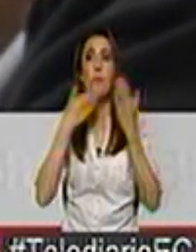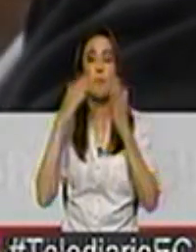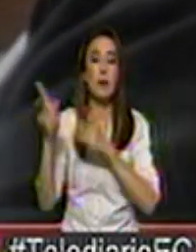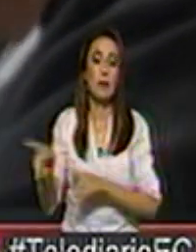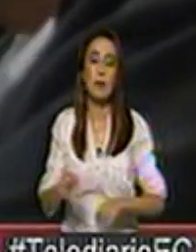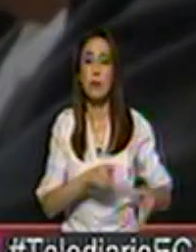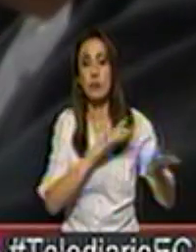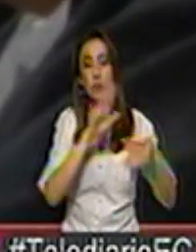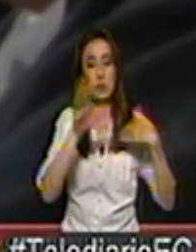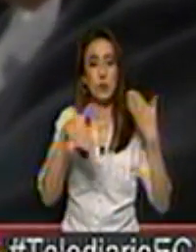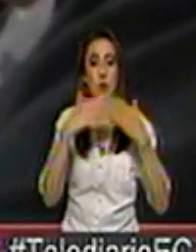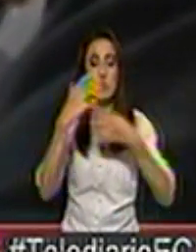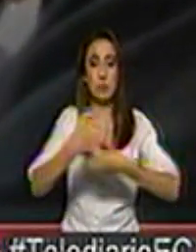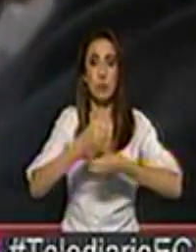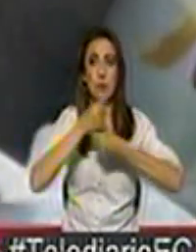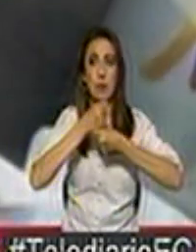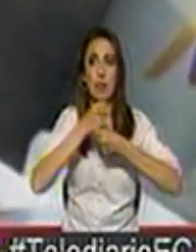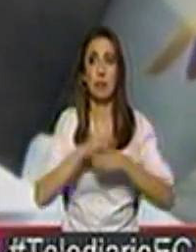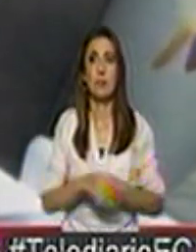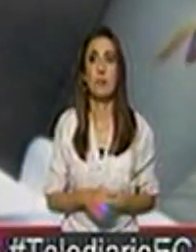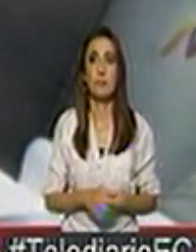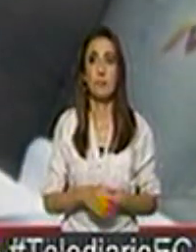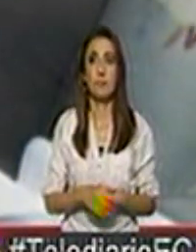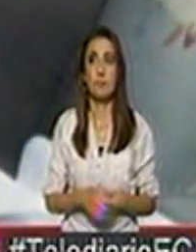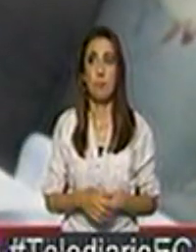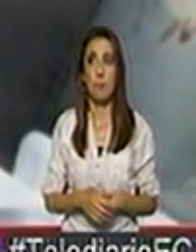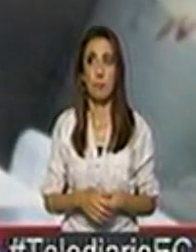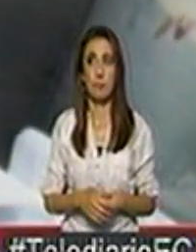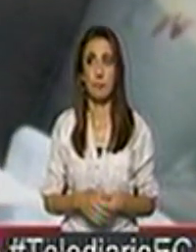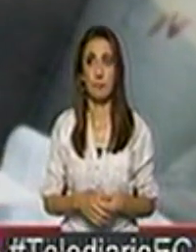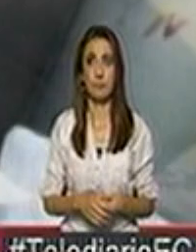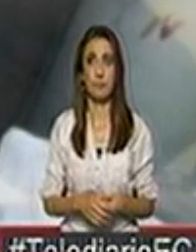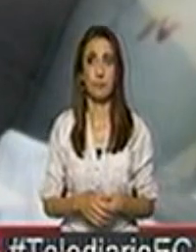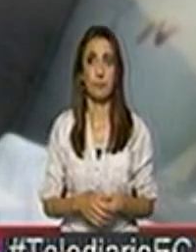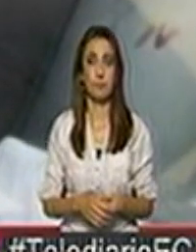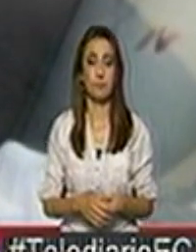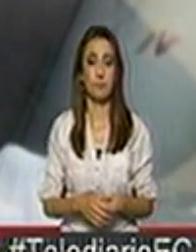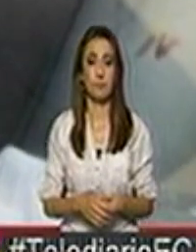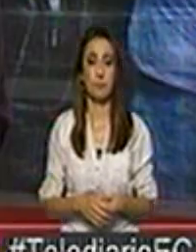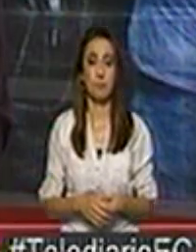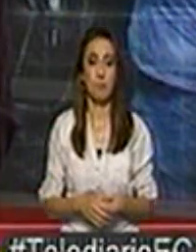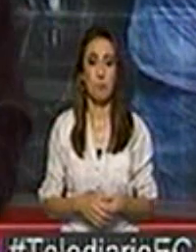del Plan Nacional de Seguridad Integral. Máximo Barba, Medios Públicos.